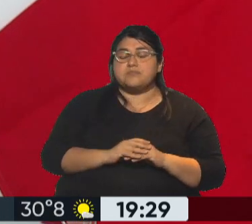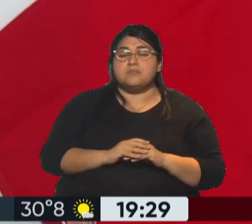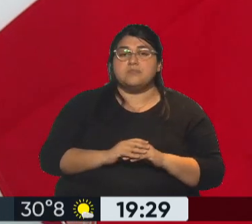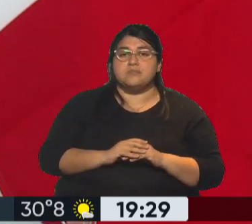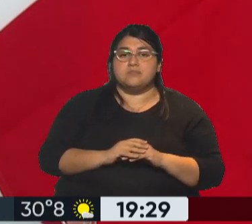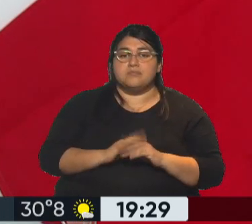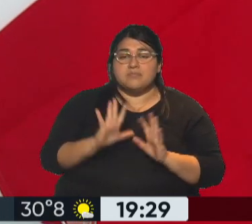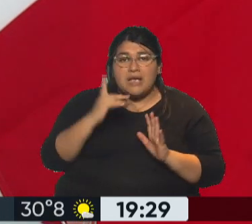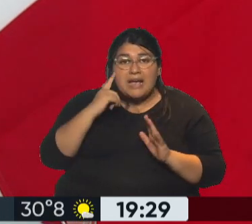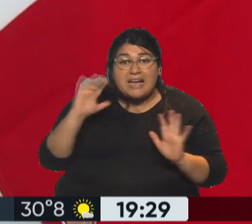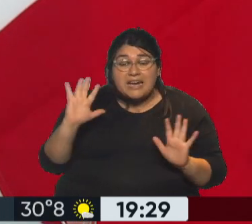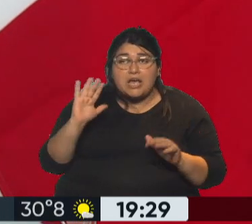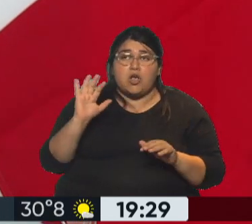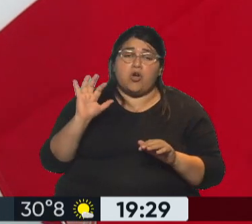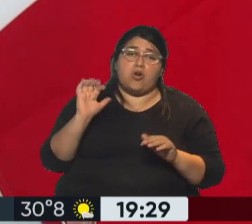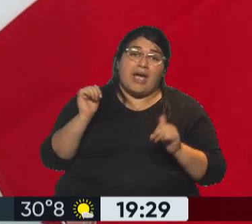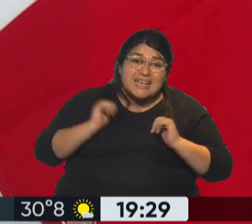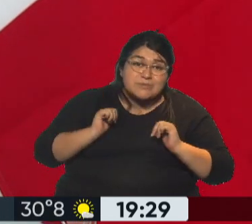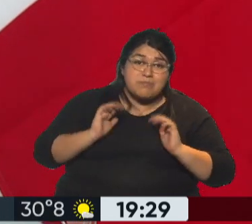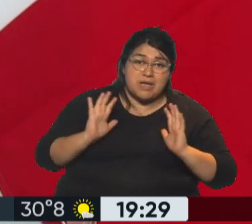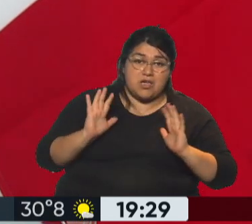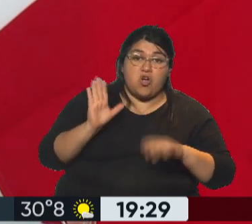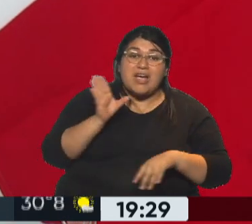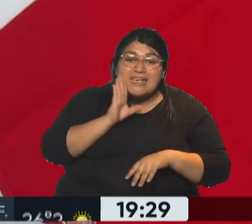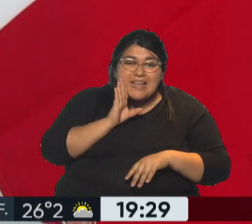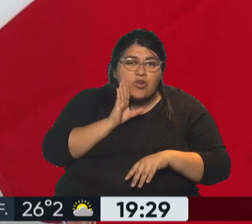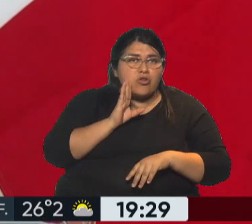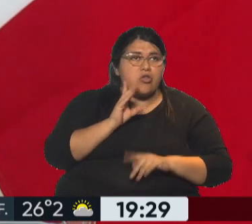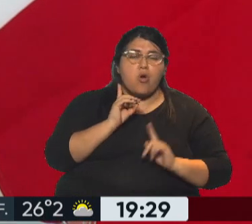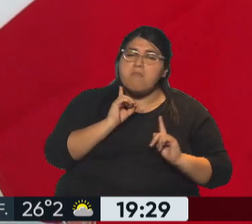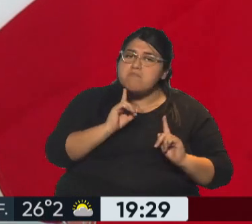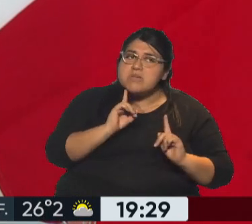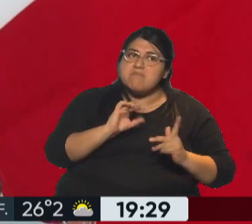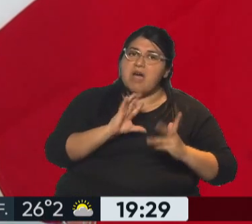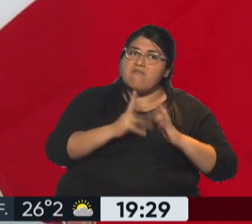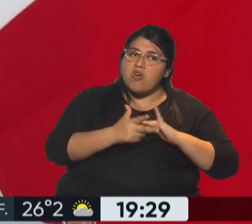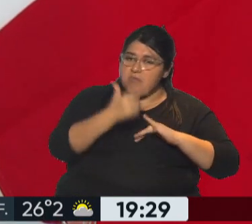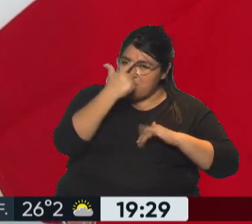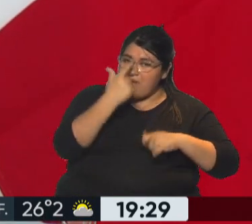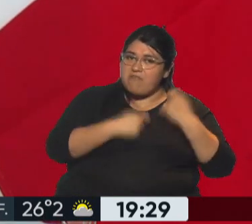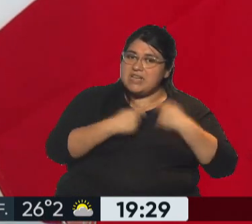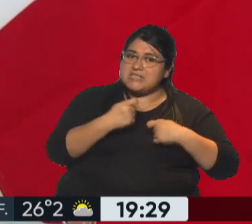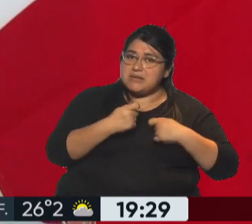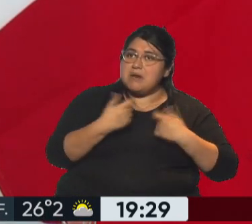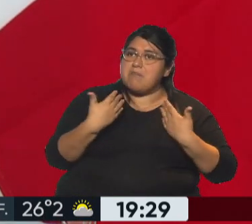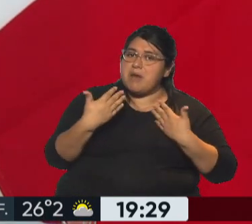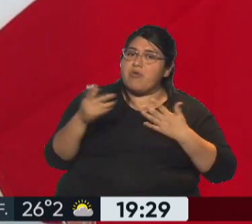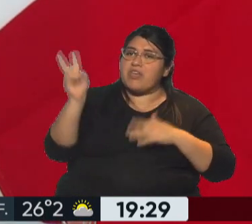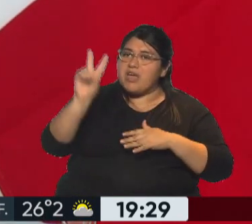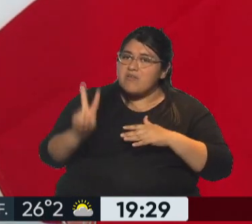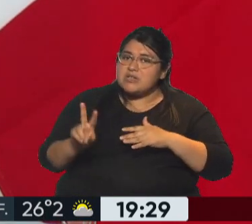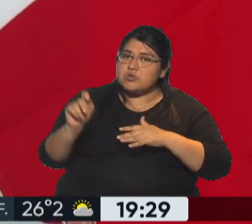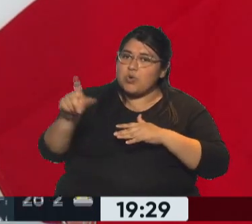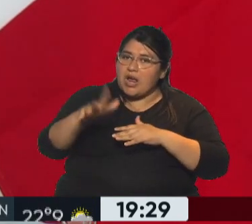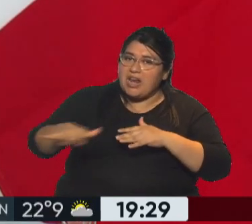Y lo que espero es que tenga Estados Unidos la misma vocación que nosotros, de que en Venezuela se recupere la convivencia